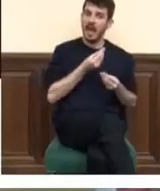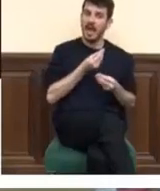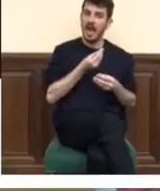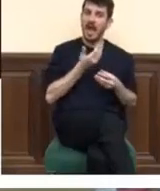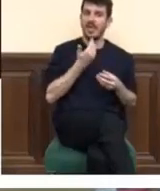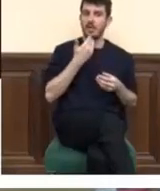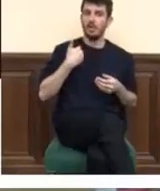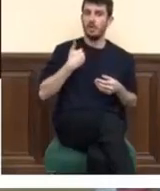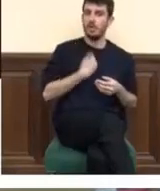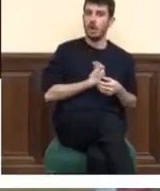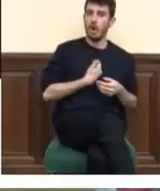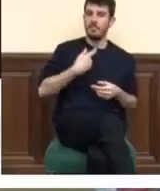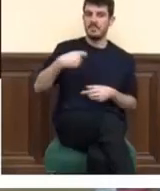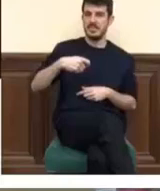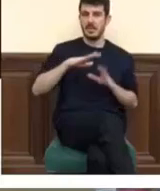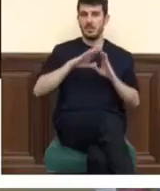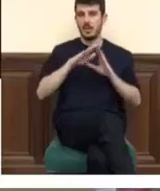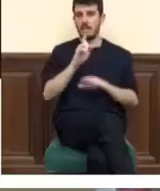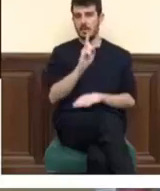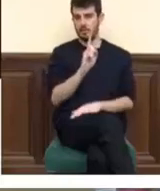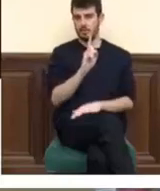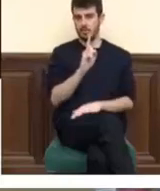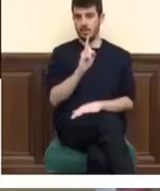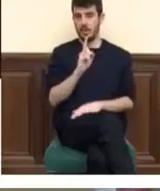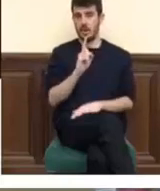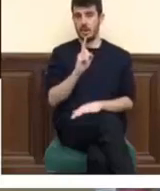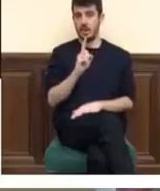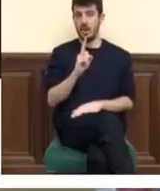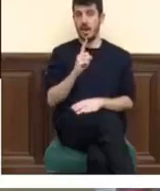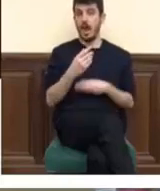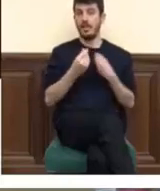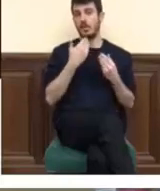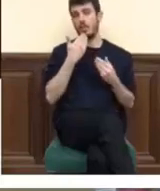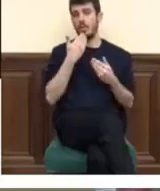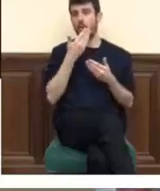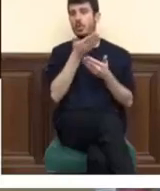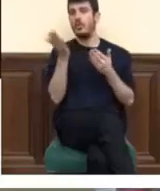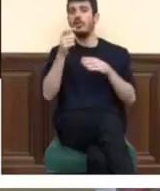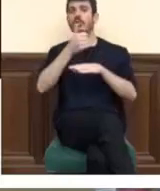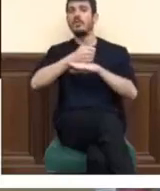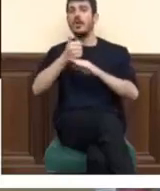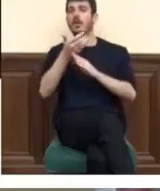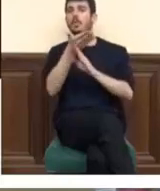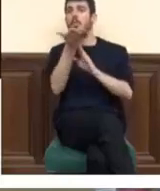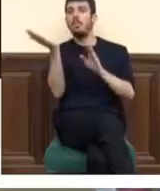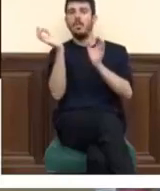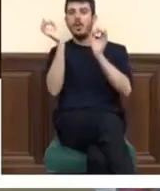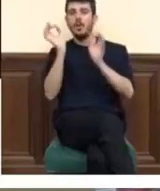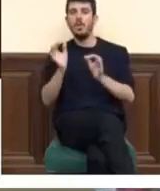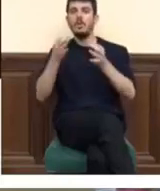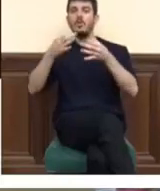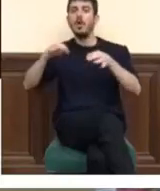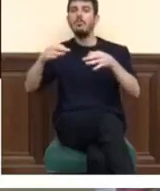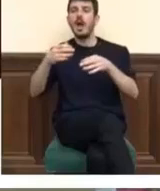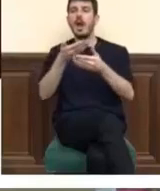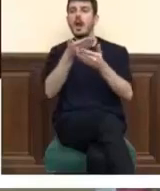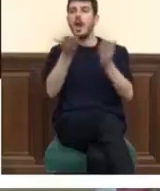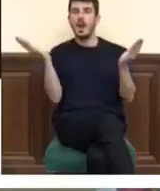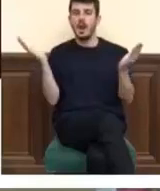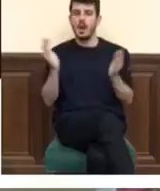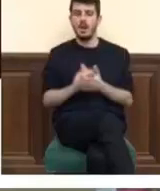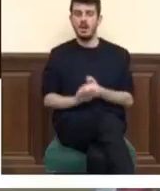de la Comunidad de Madrid, que lo haga como cualquier ciudadano, ciudadana, normal y